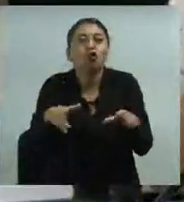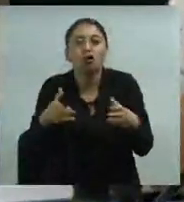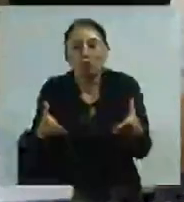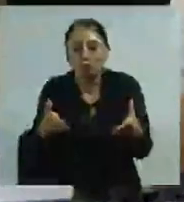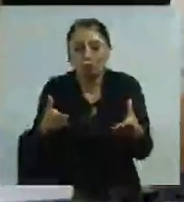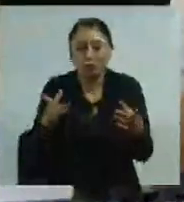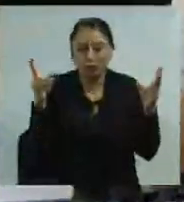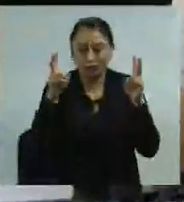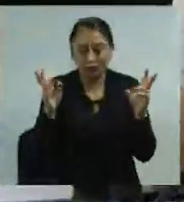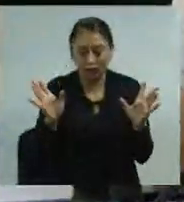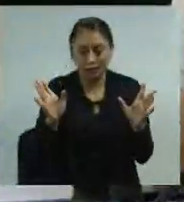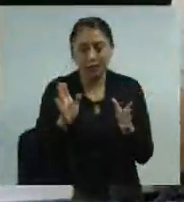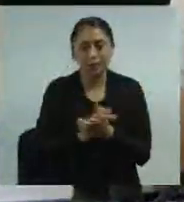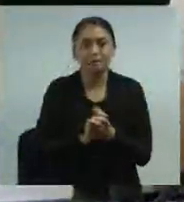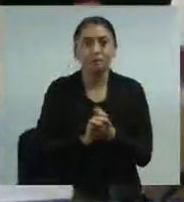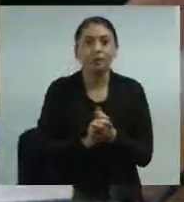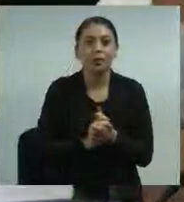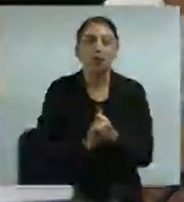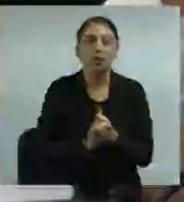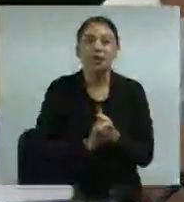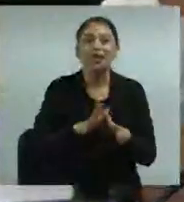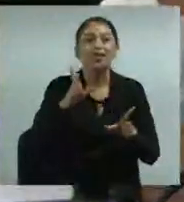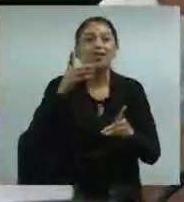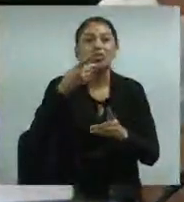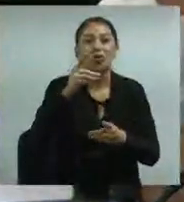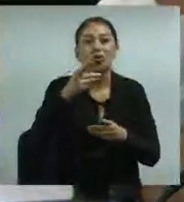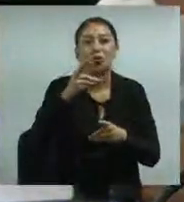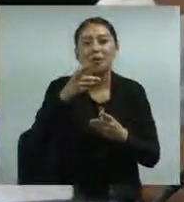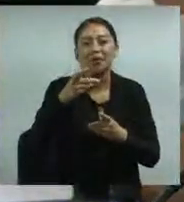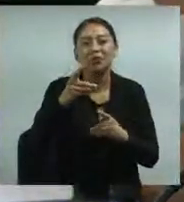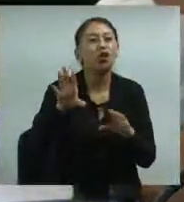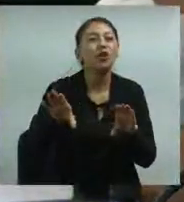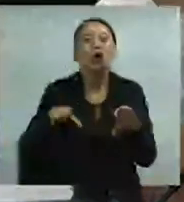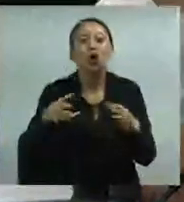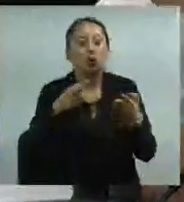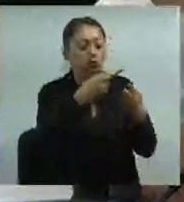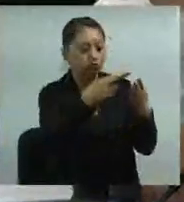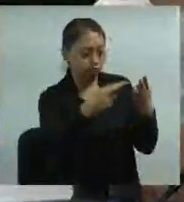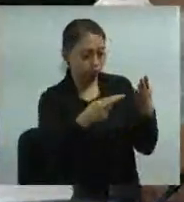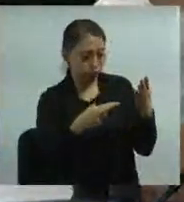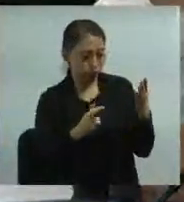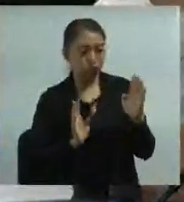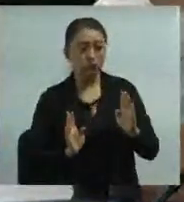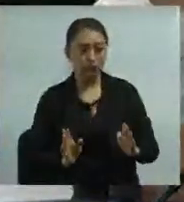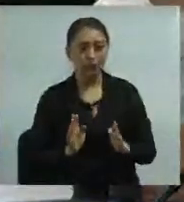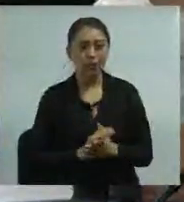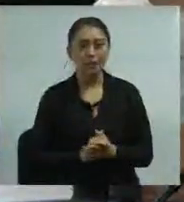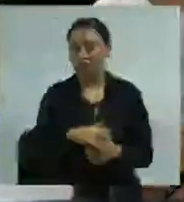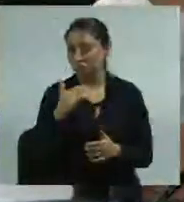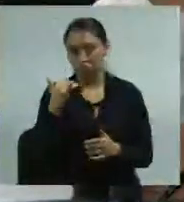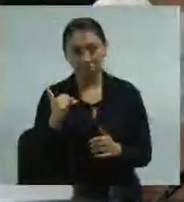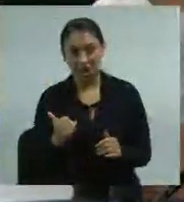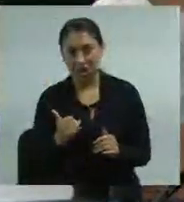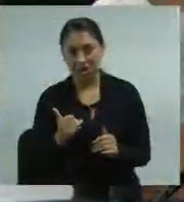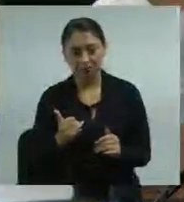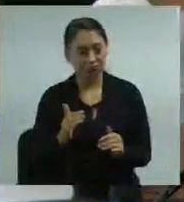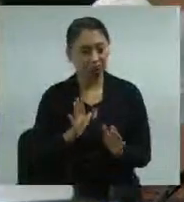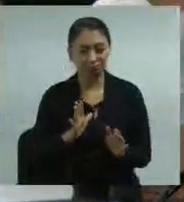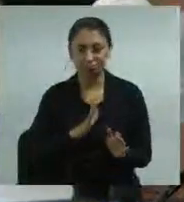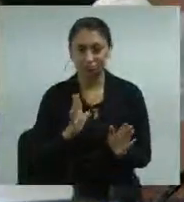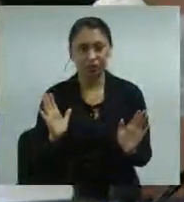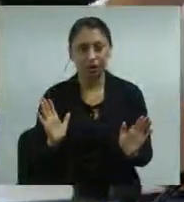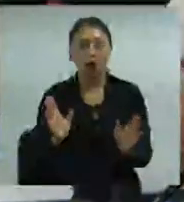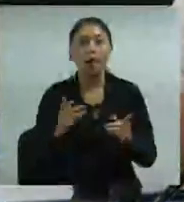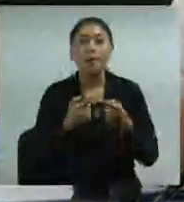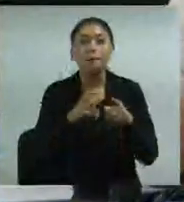gobernadoras. El tema de la tabla de gradación, presidente y compañeros y compañeras diputados y diputadas, ha existido. Aquí creo que trae